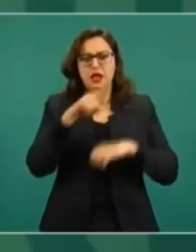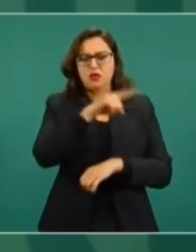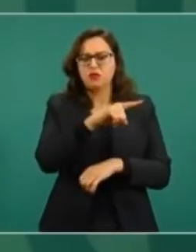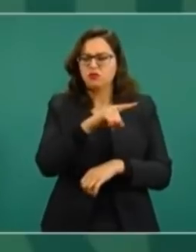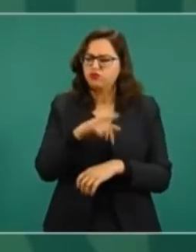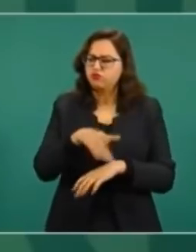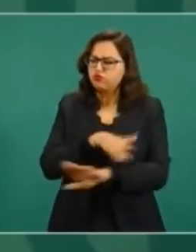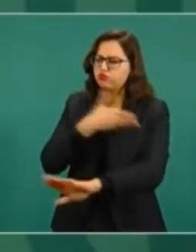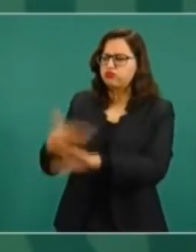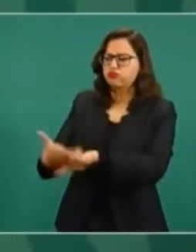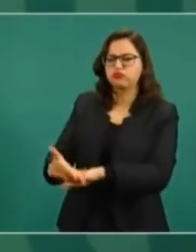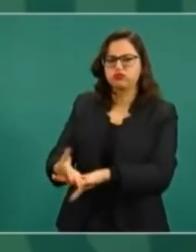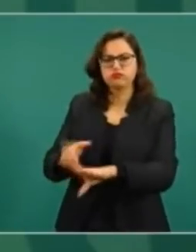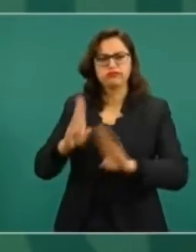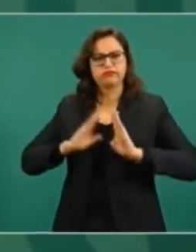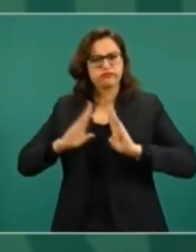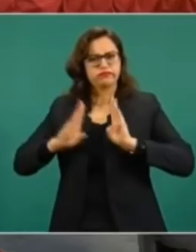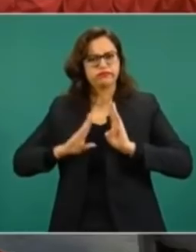Y así, ¿no?